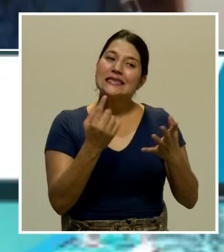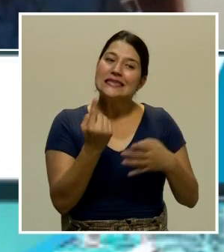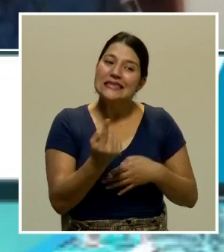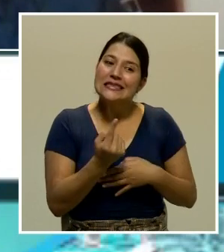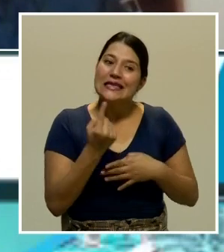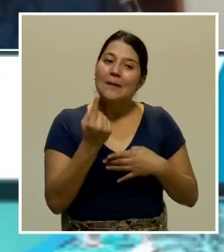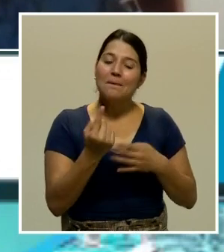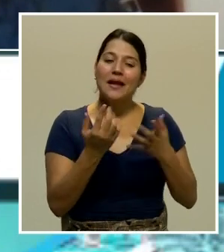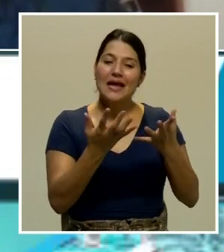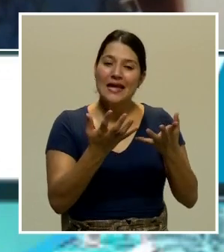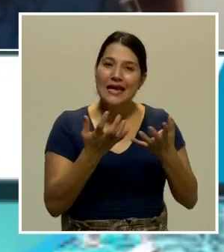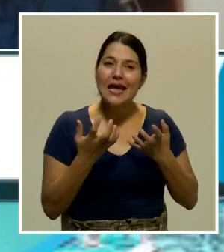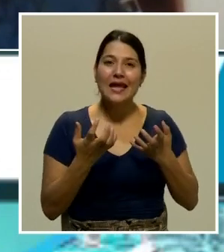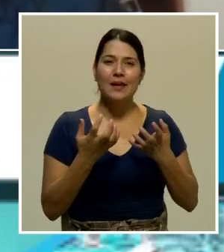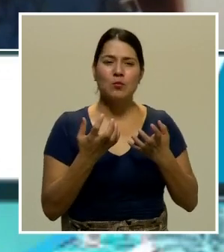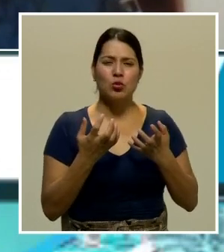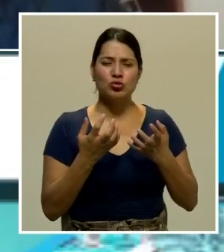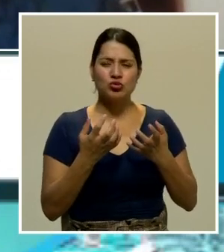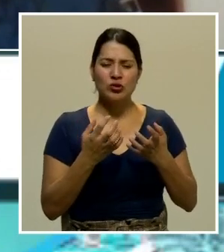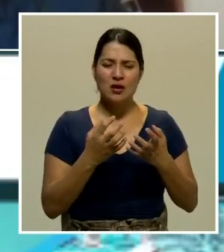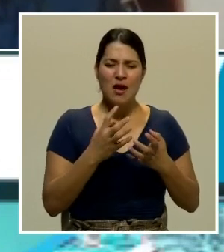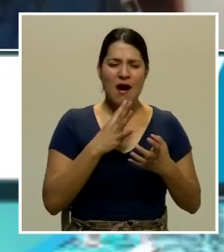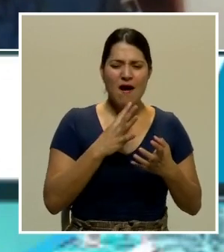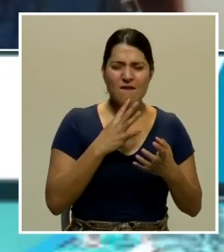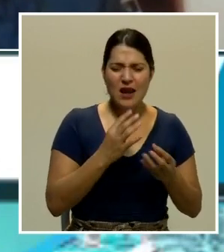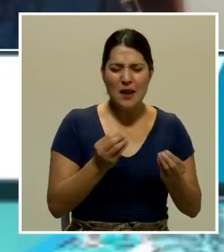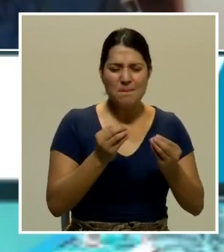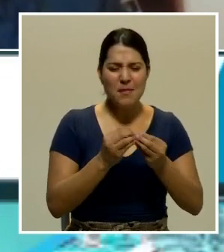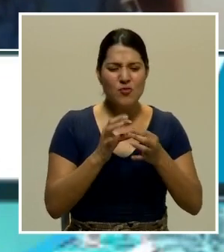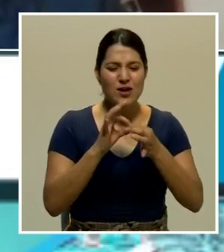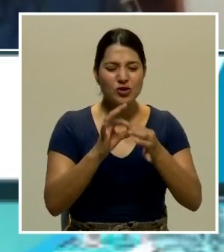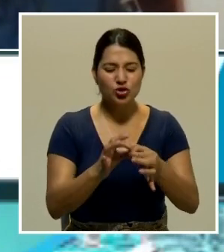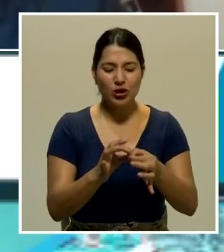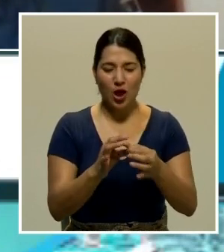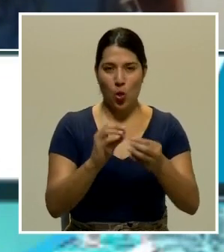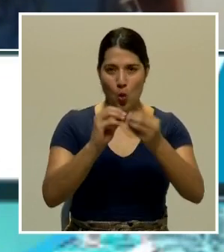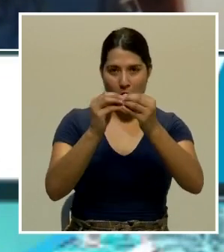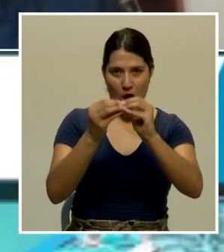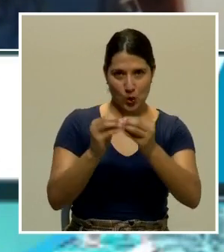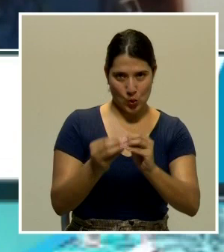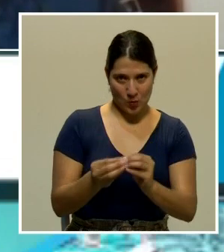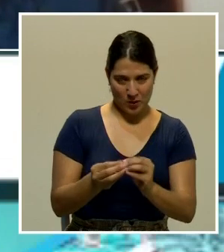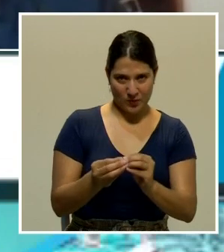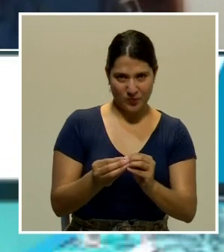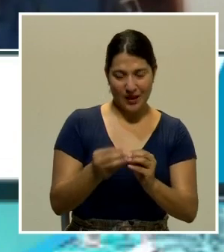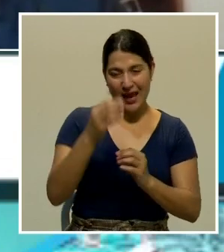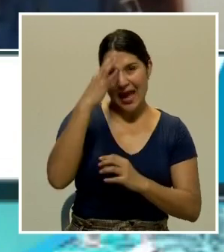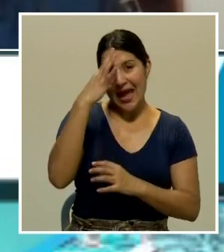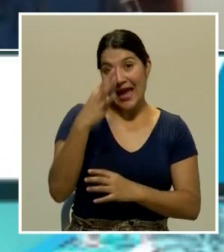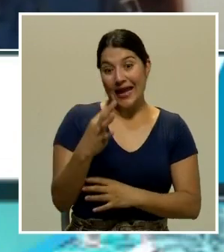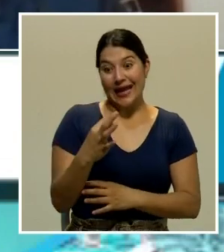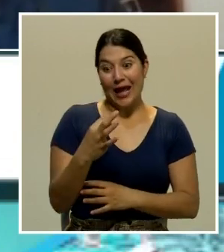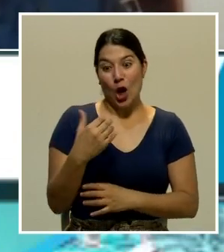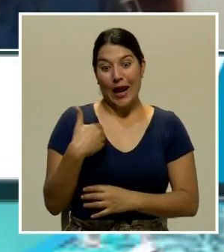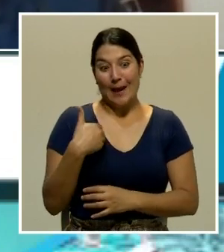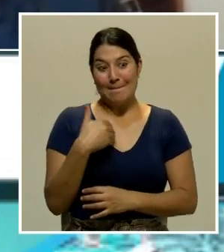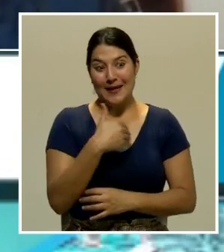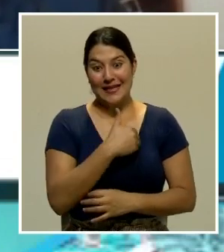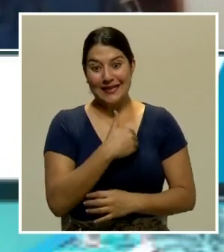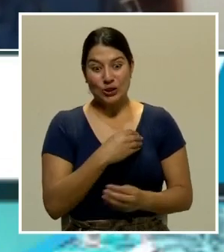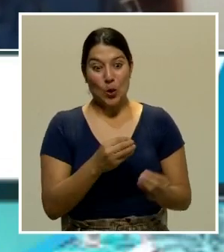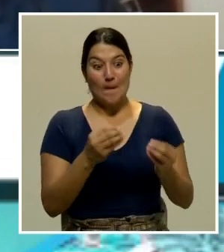entrevista en una conversación técnica sobre números. Yo creo que no hay cartera más política y